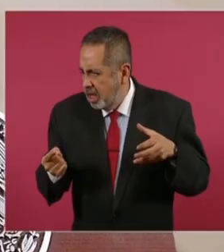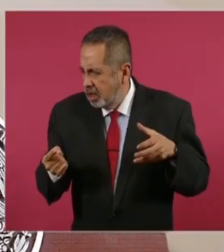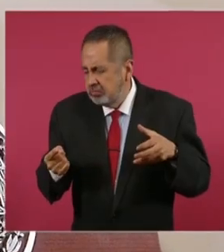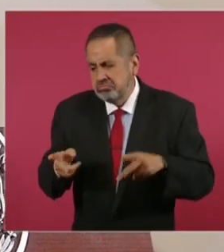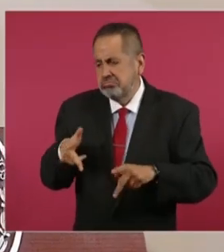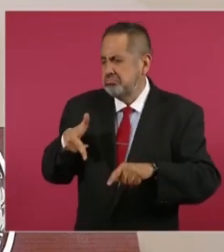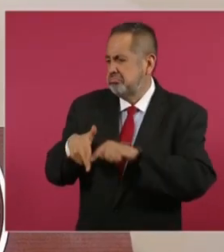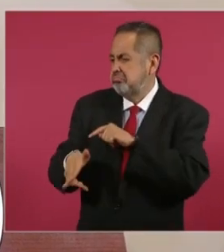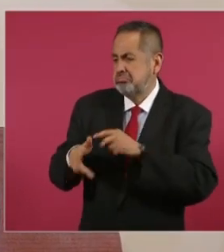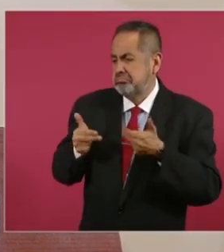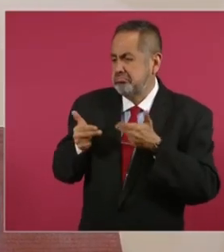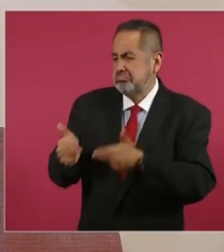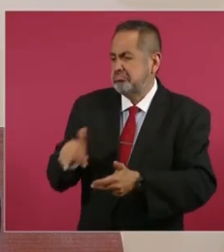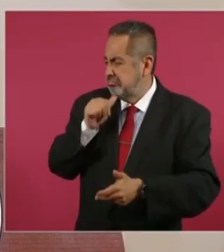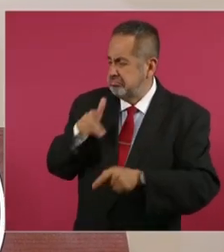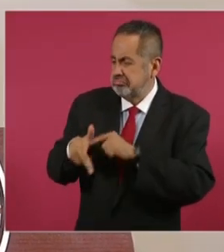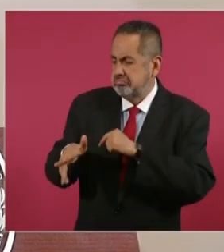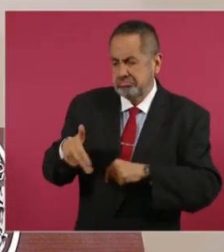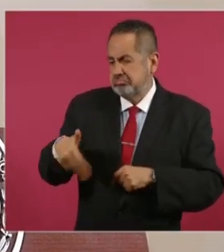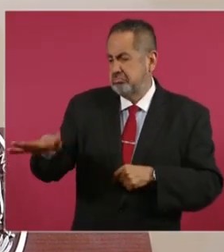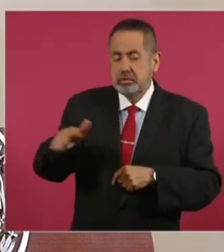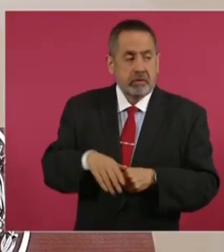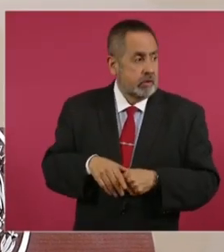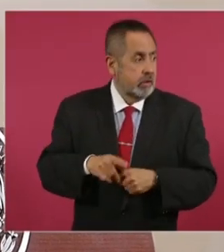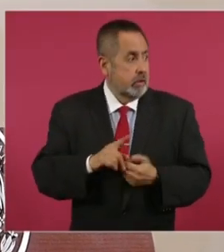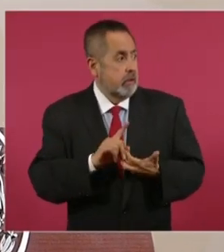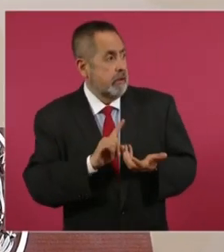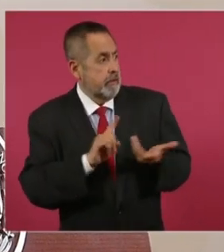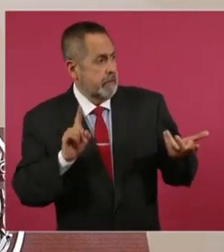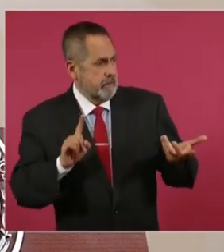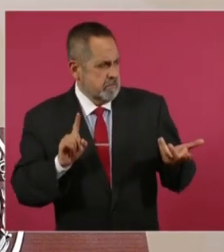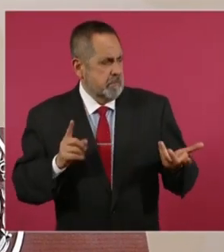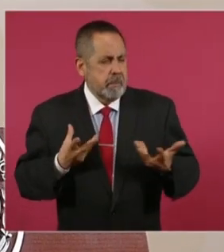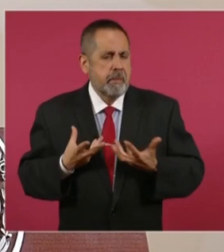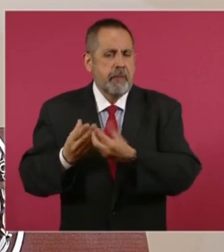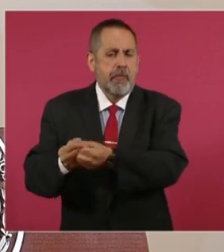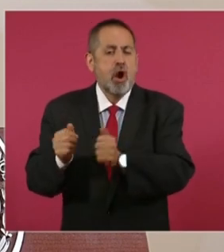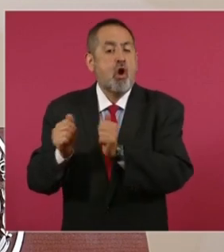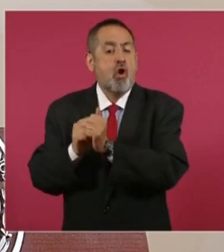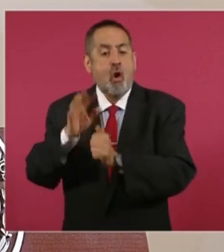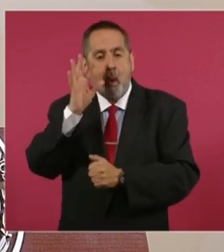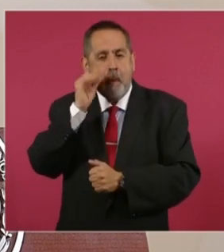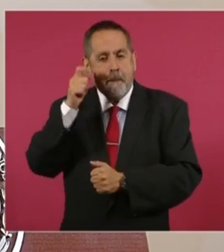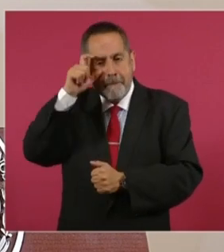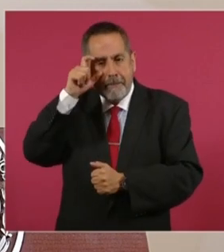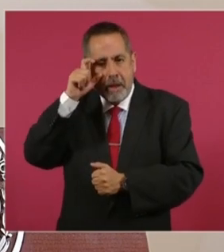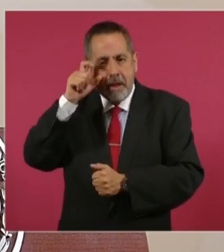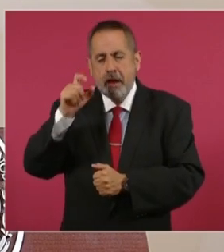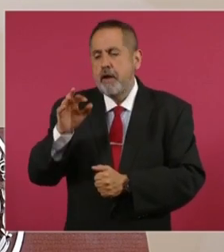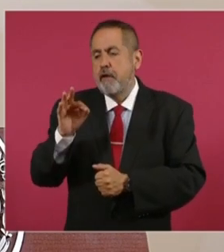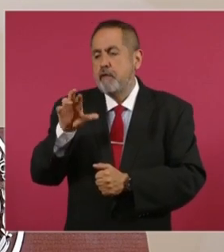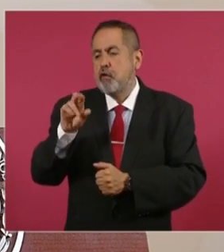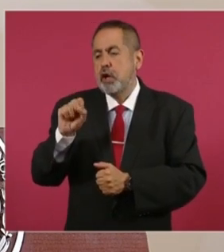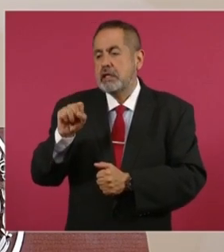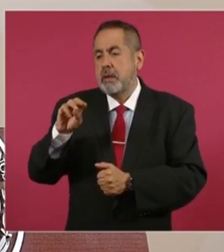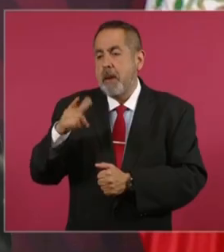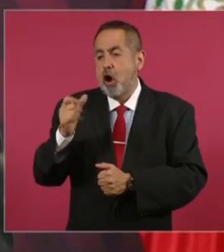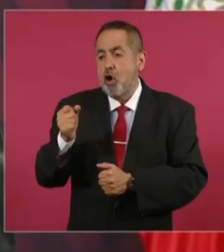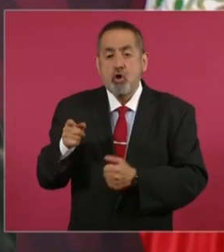él se fue a luchar con los magonistas, el hijo de la Hacendada.